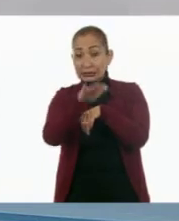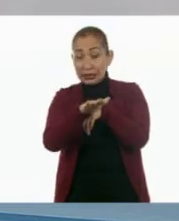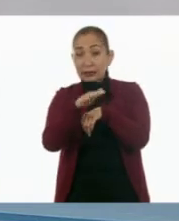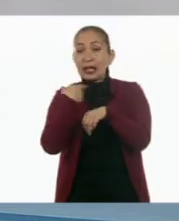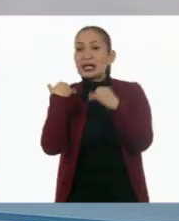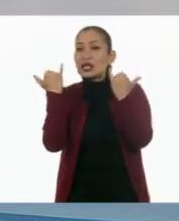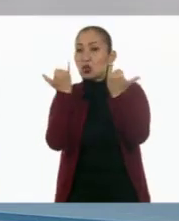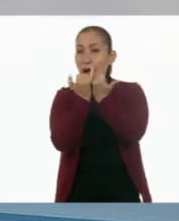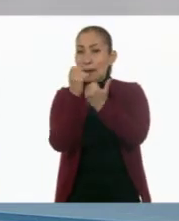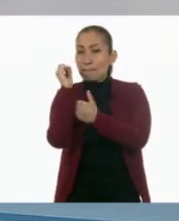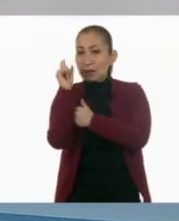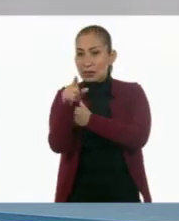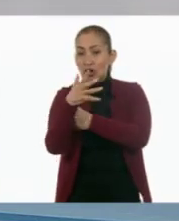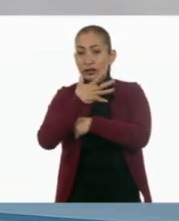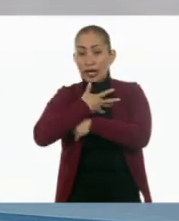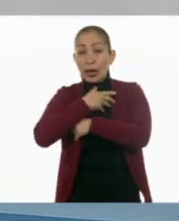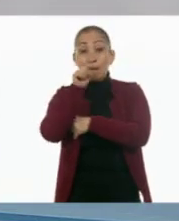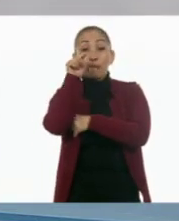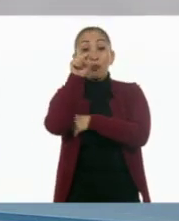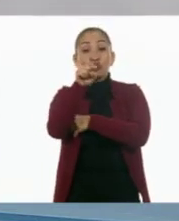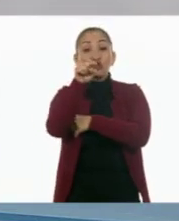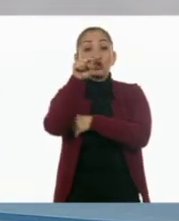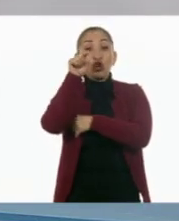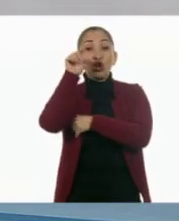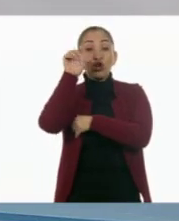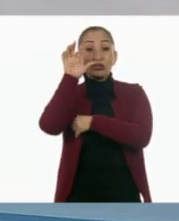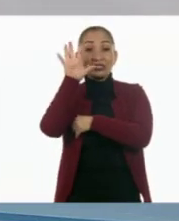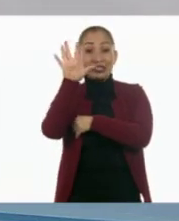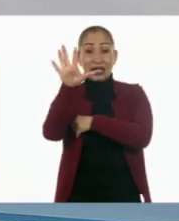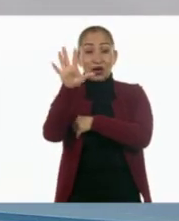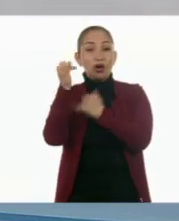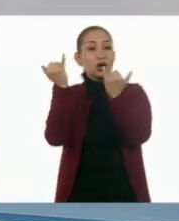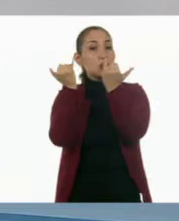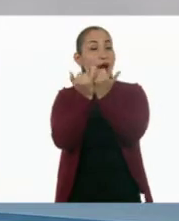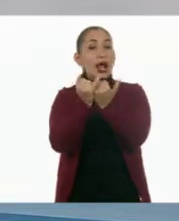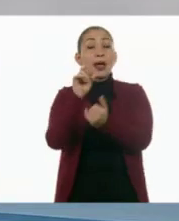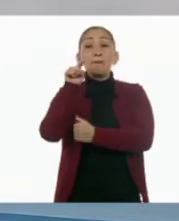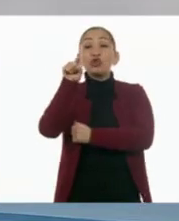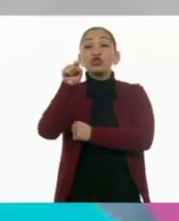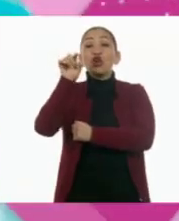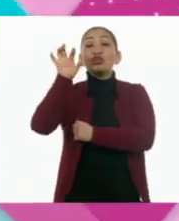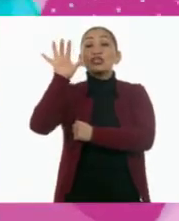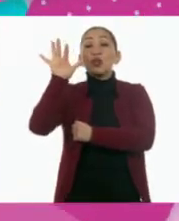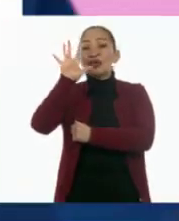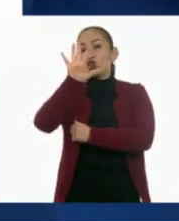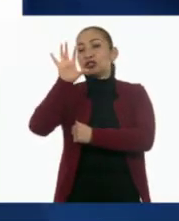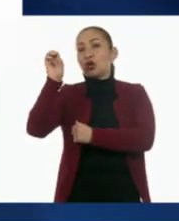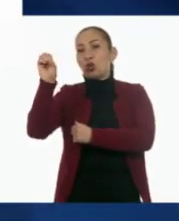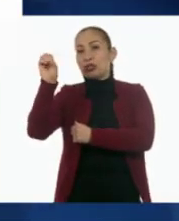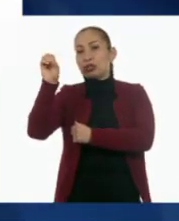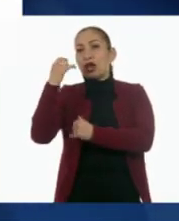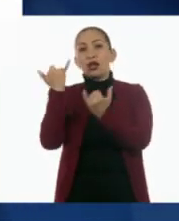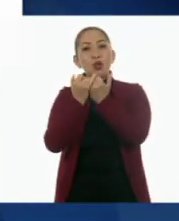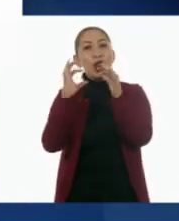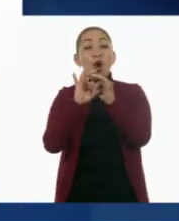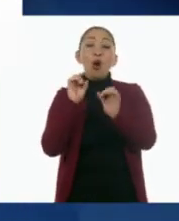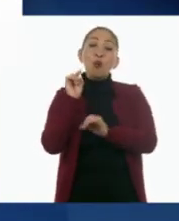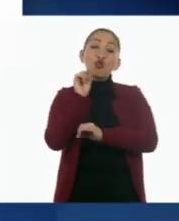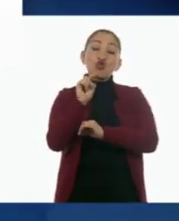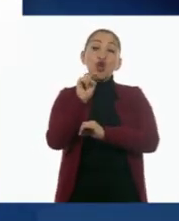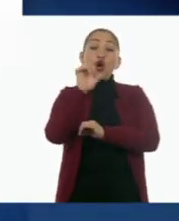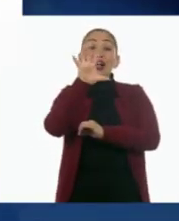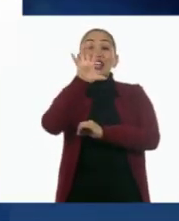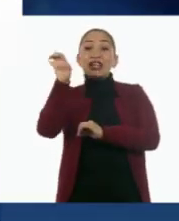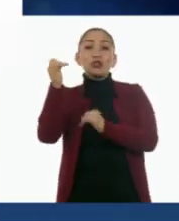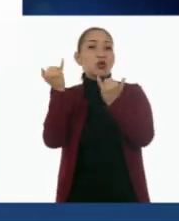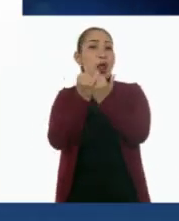es lo mismo tener punto 5 que punto 50 o que punto 500. Ajá.